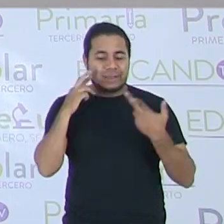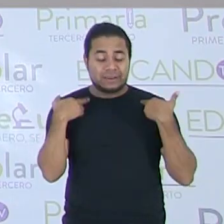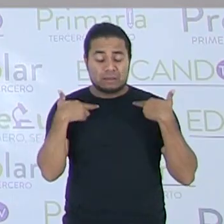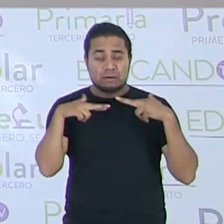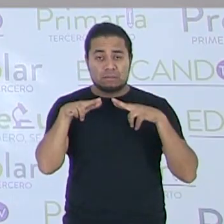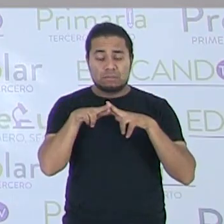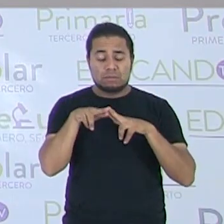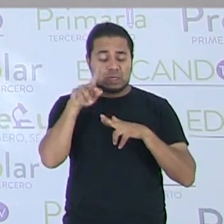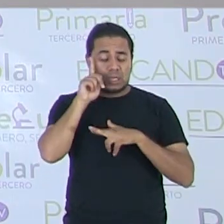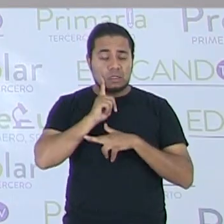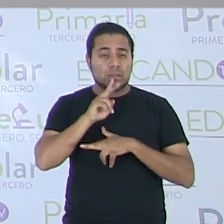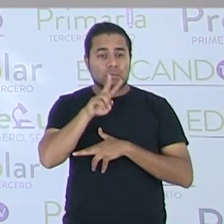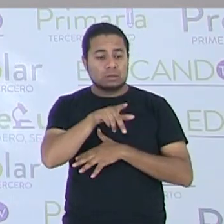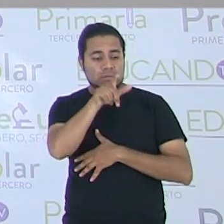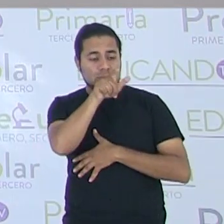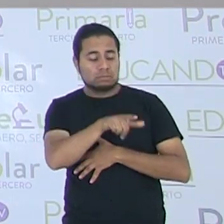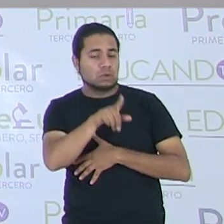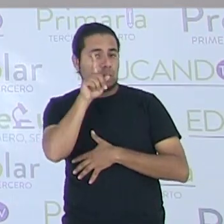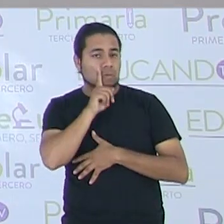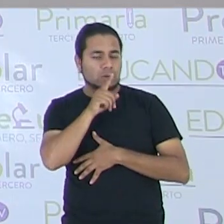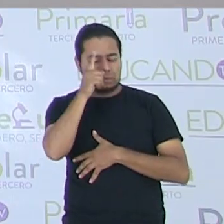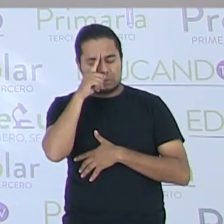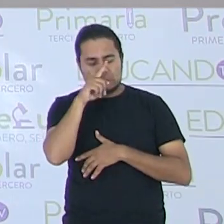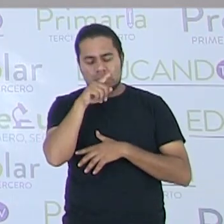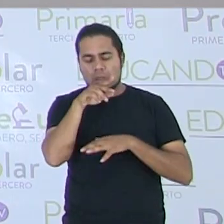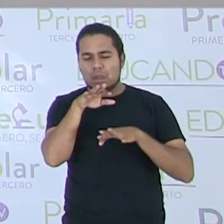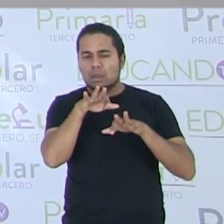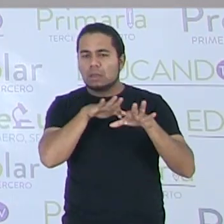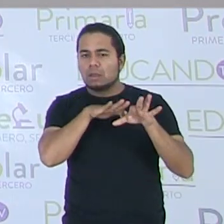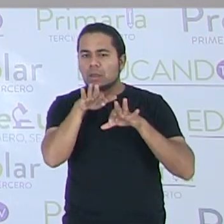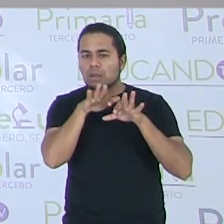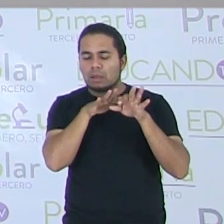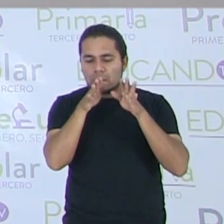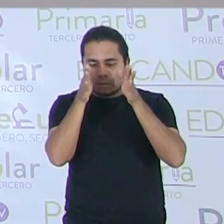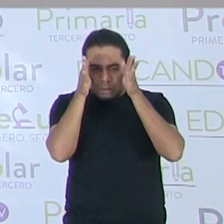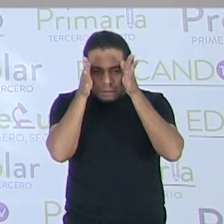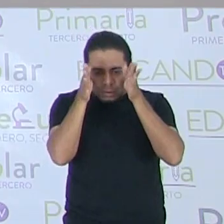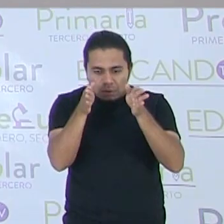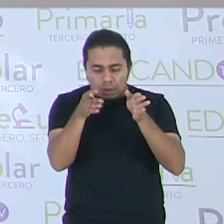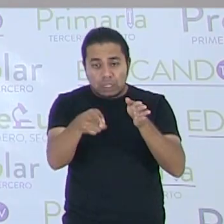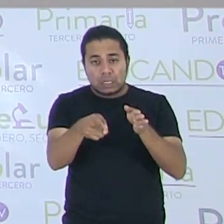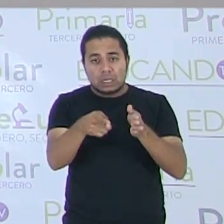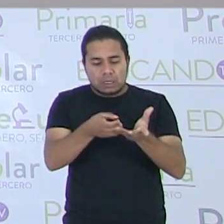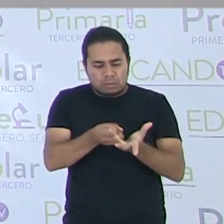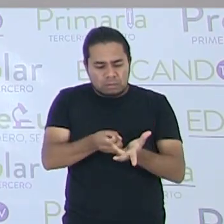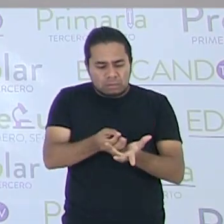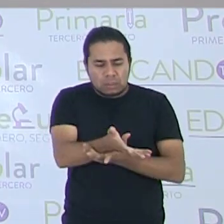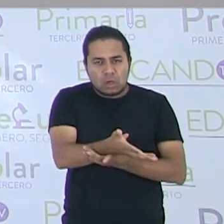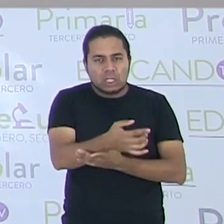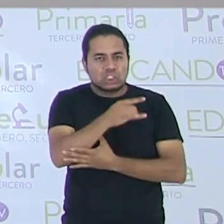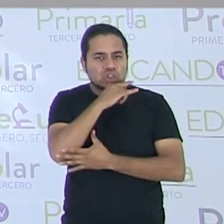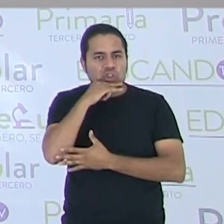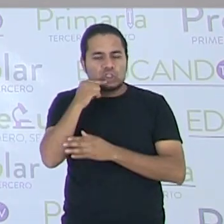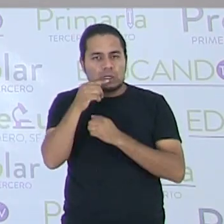rato, una mujer muy entregada a su trabajo. Ella nació en Chile y